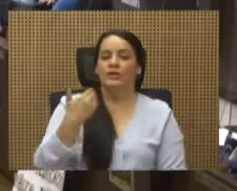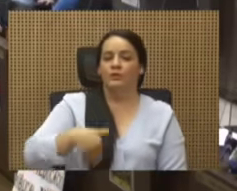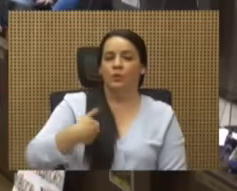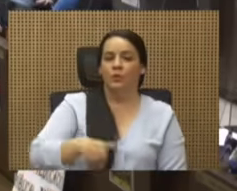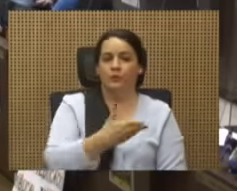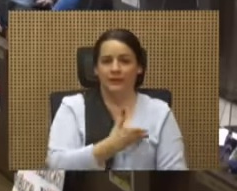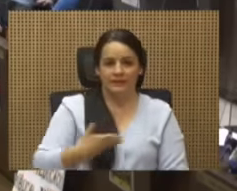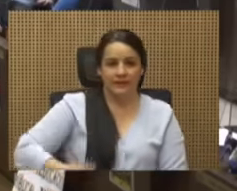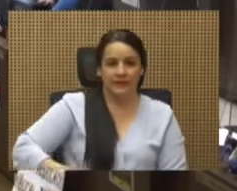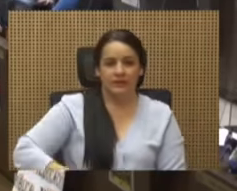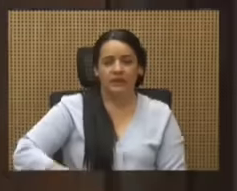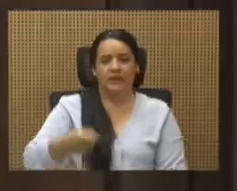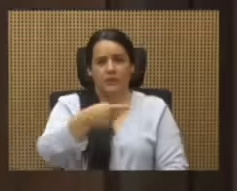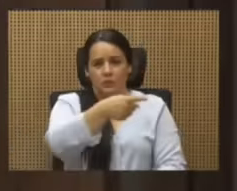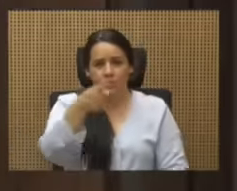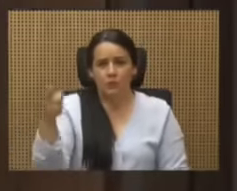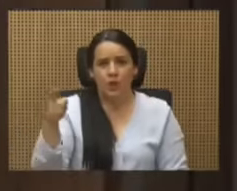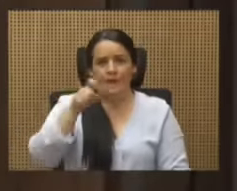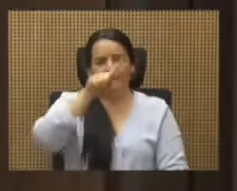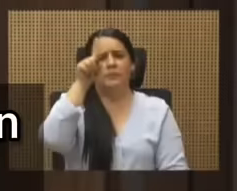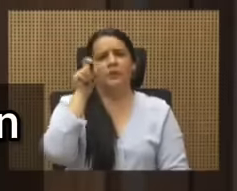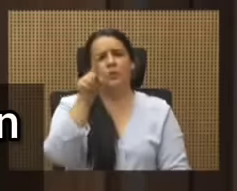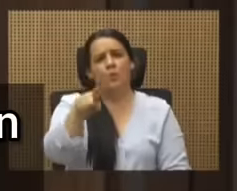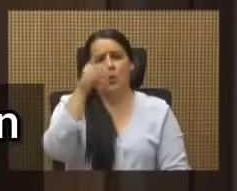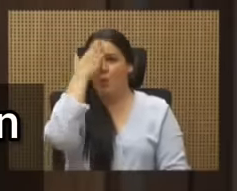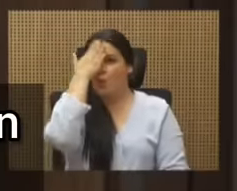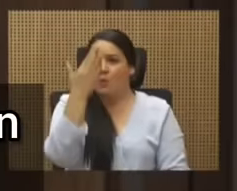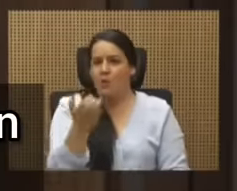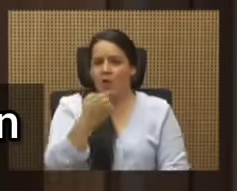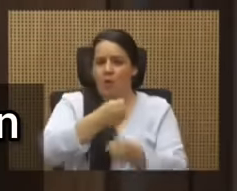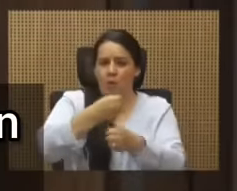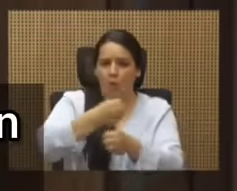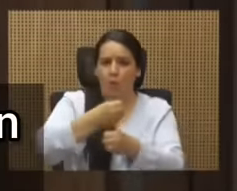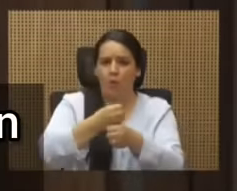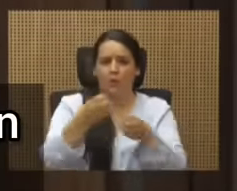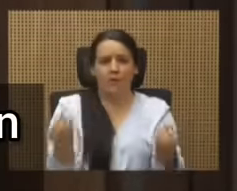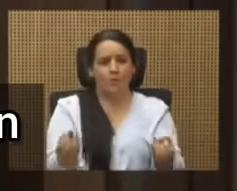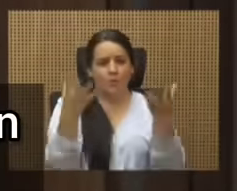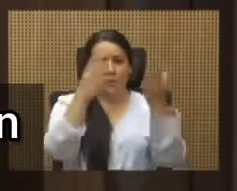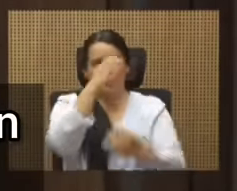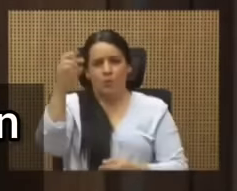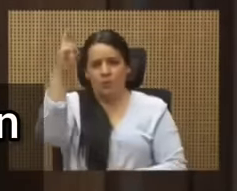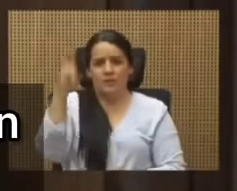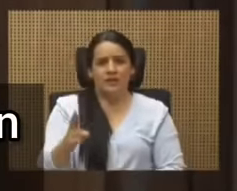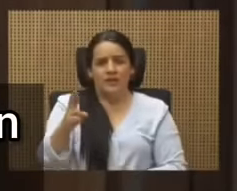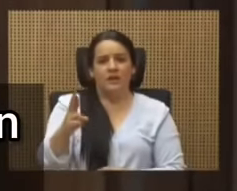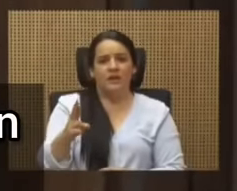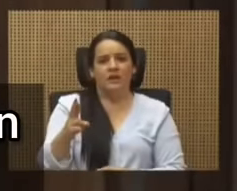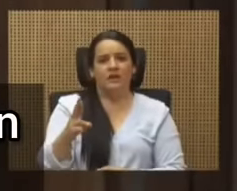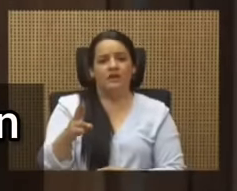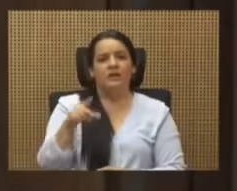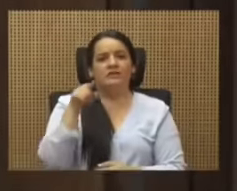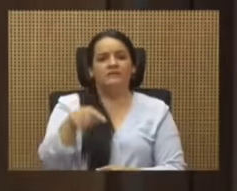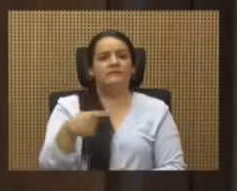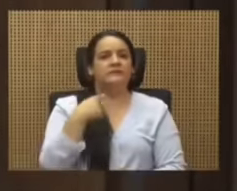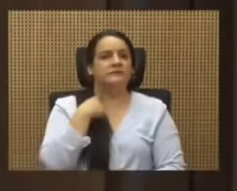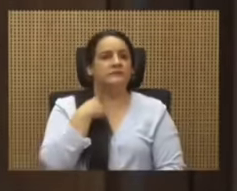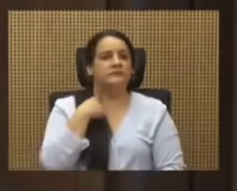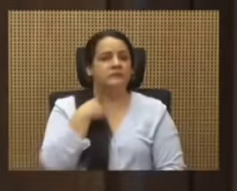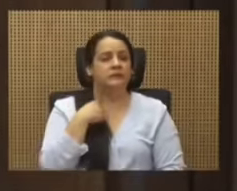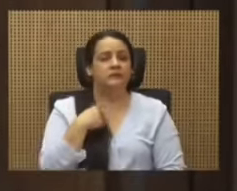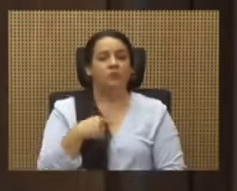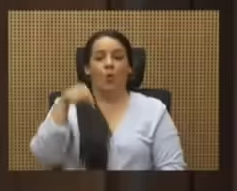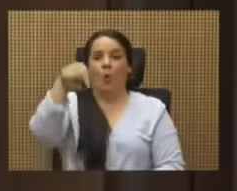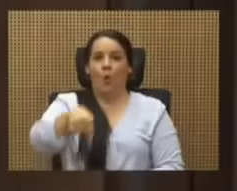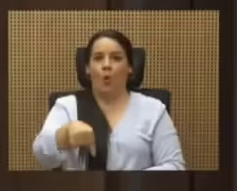presidente. Si ustedes se preguntan por qué la obra pública en Costa Rica sale tan absurdamente costosa, hoy les